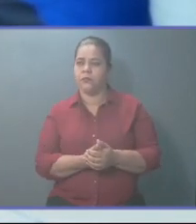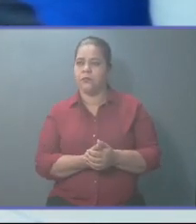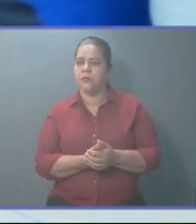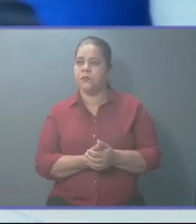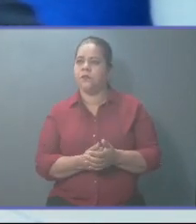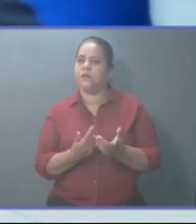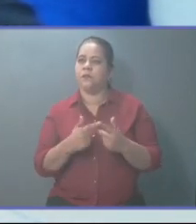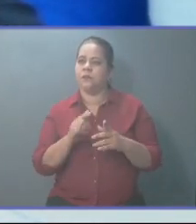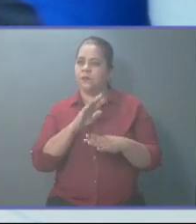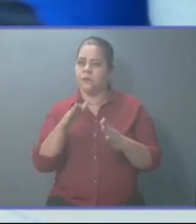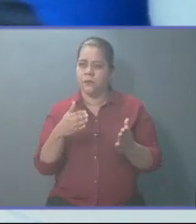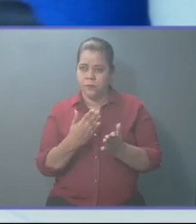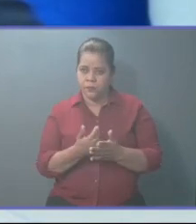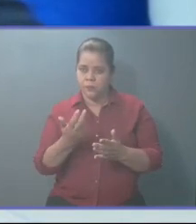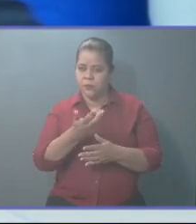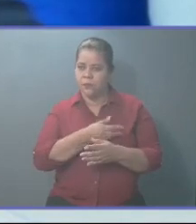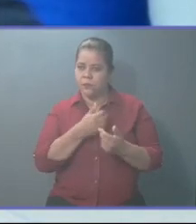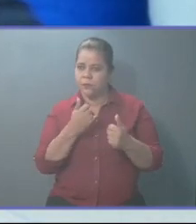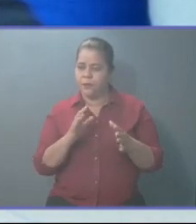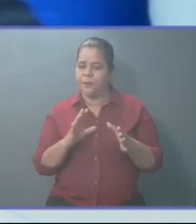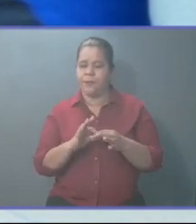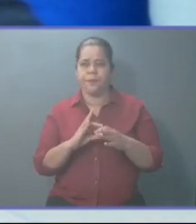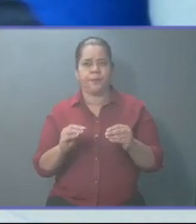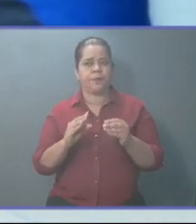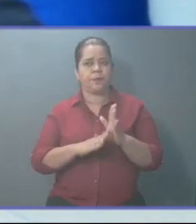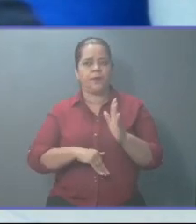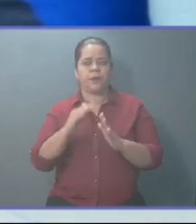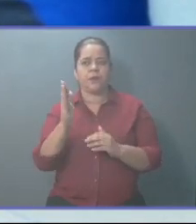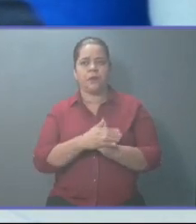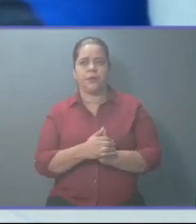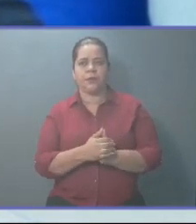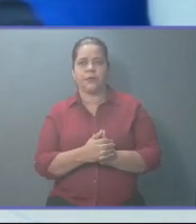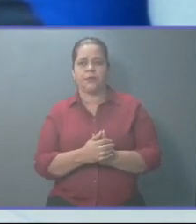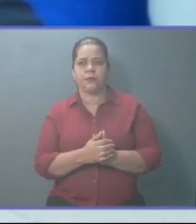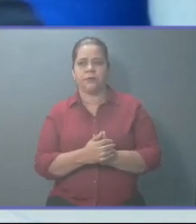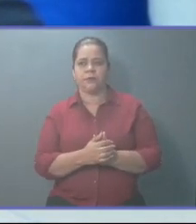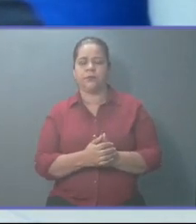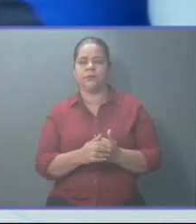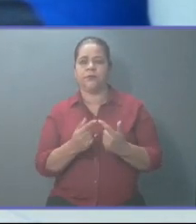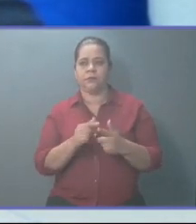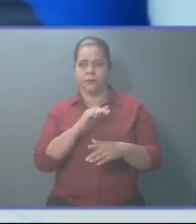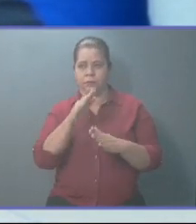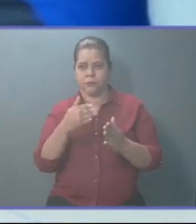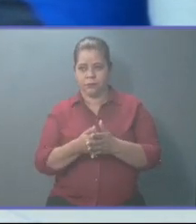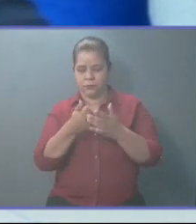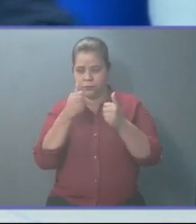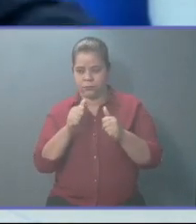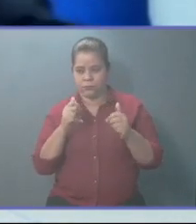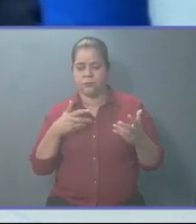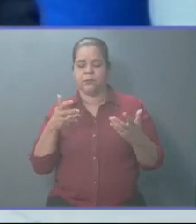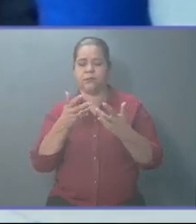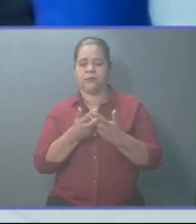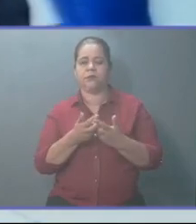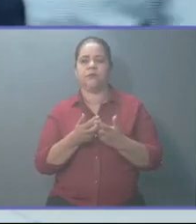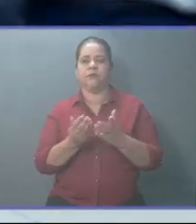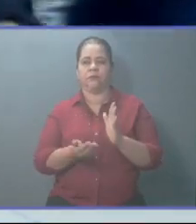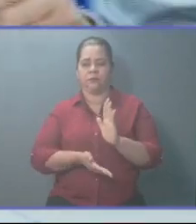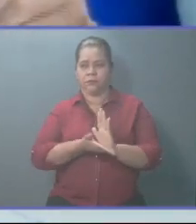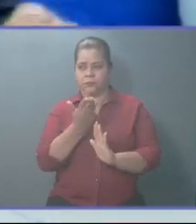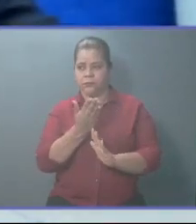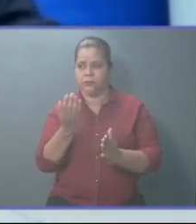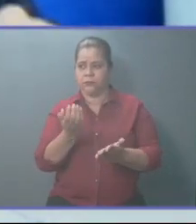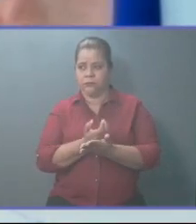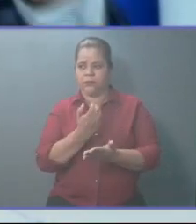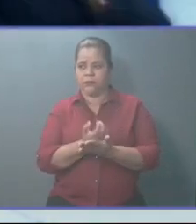Sí, pero quiero de alguna manera aclarar que el Comité de Seguimiento y Veeduría Ciudadana del Fideicomiso para la Recuperación Económica de las